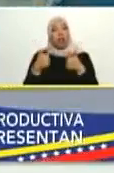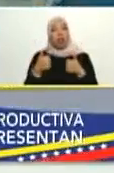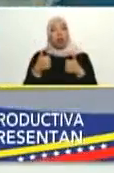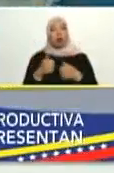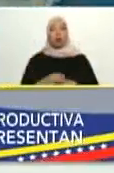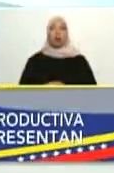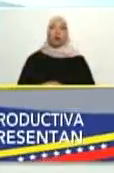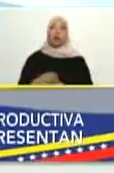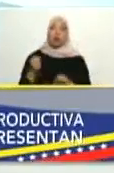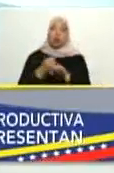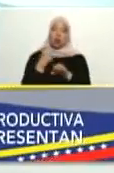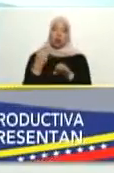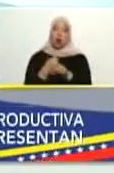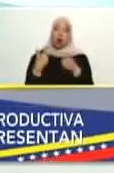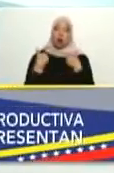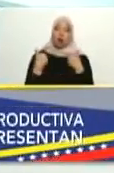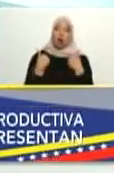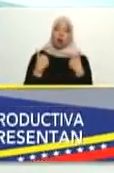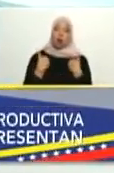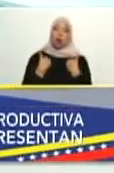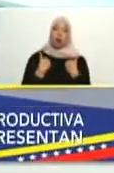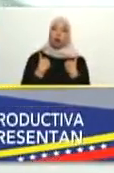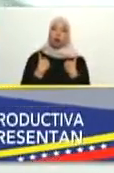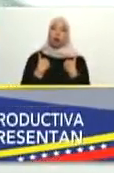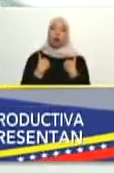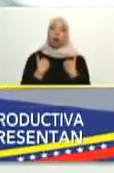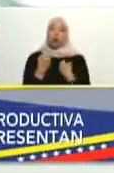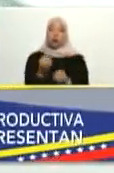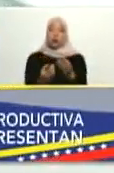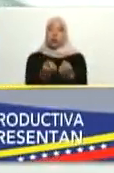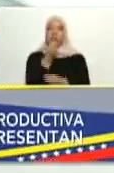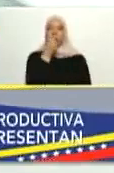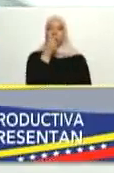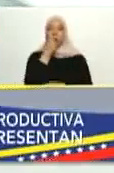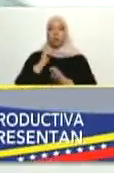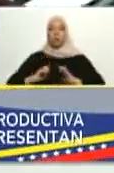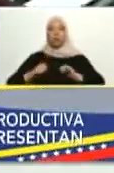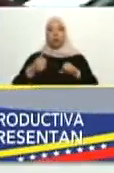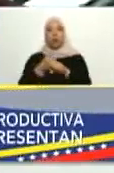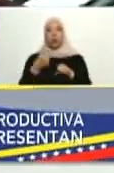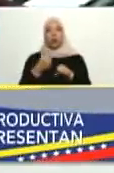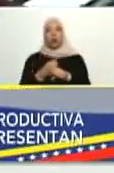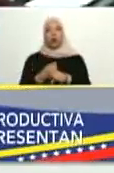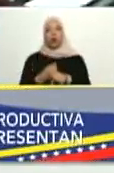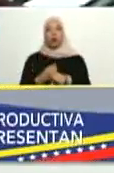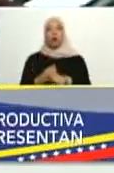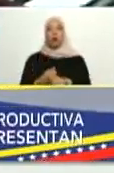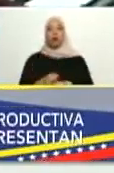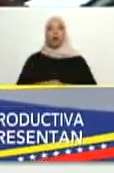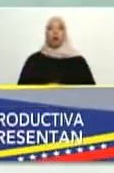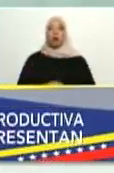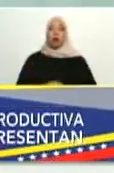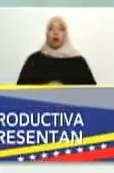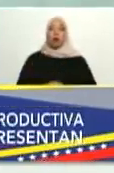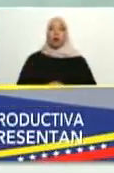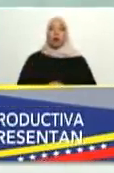está trabajando. El campo del emprendimiento es abierto para la